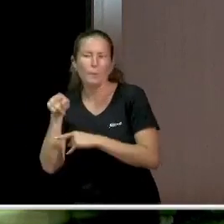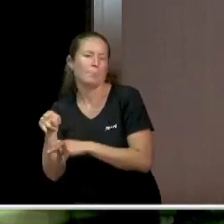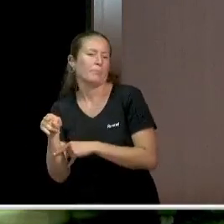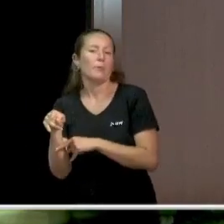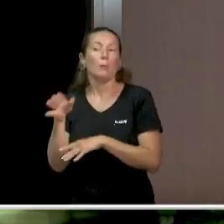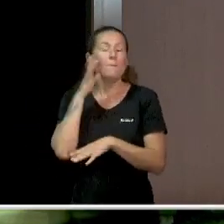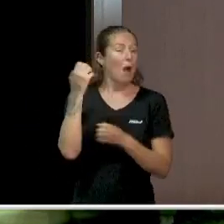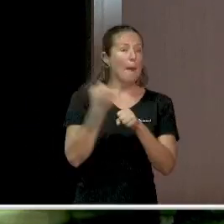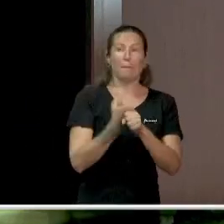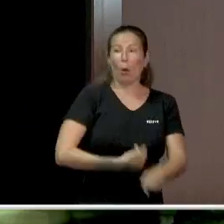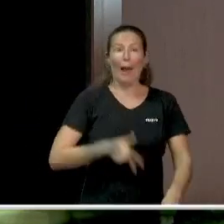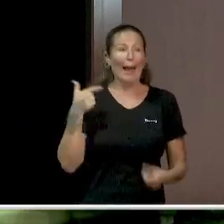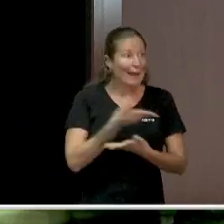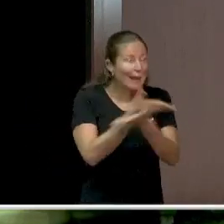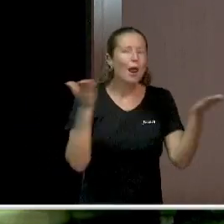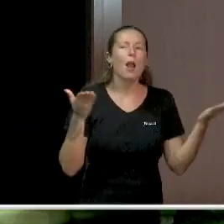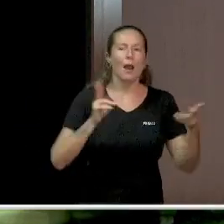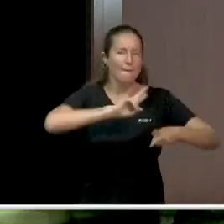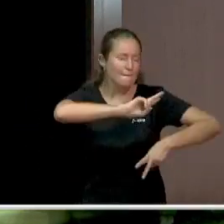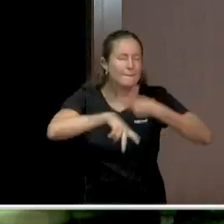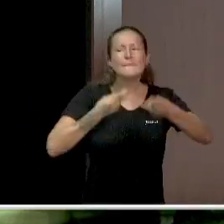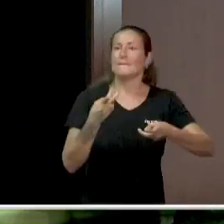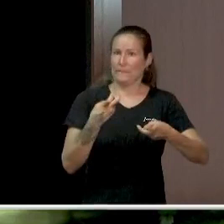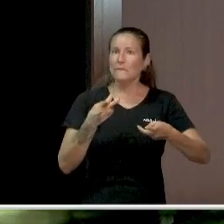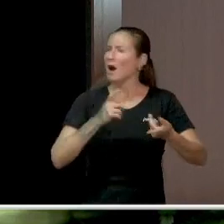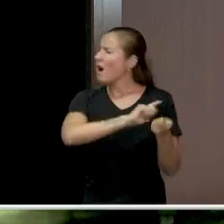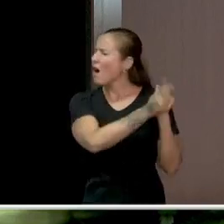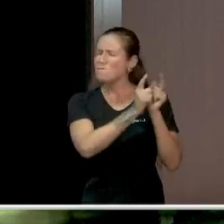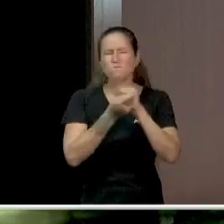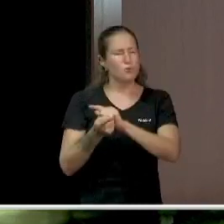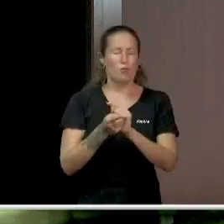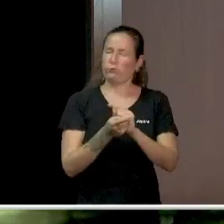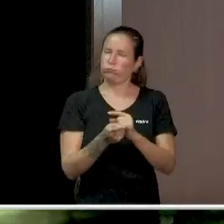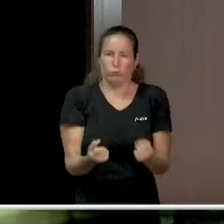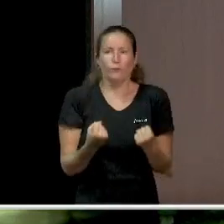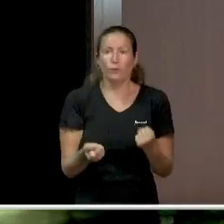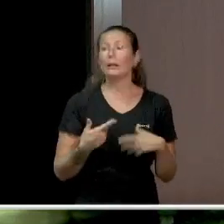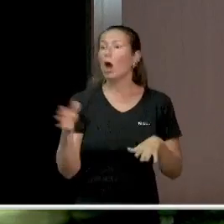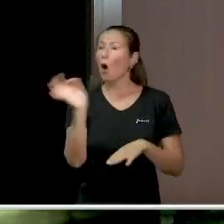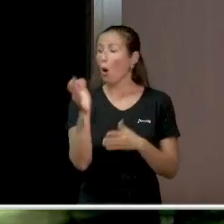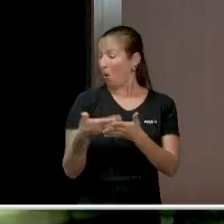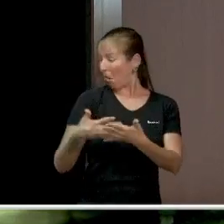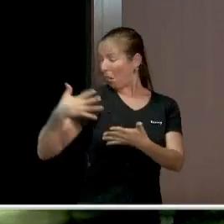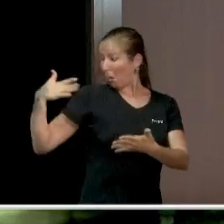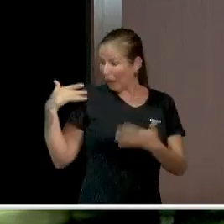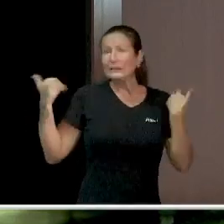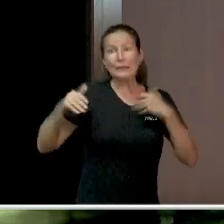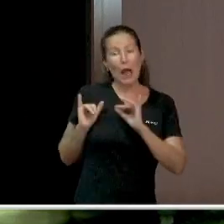empleo en general se ha modificado de manera importante, o algunas cuestiones que ya estaban en el aire se